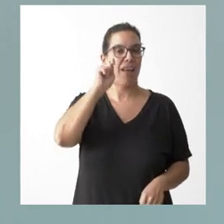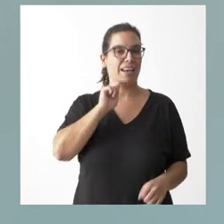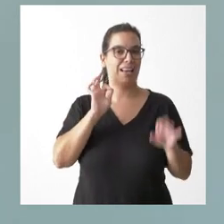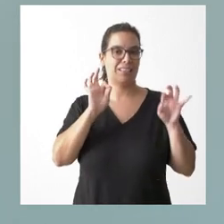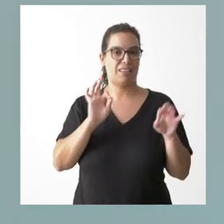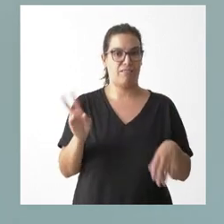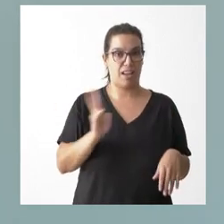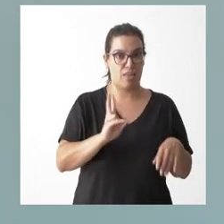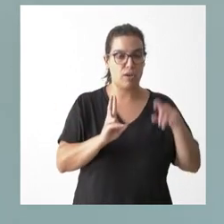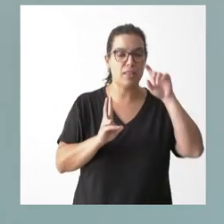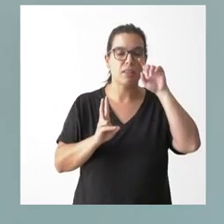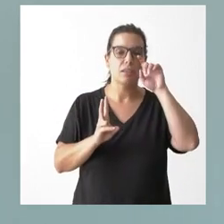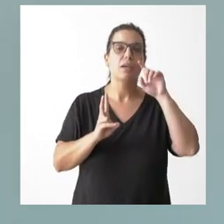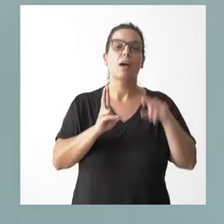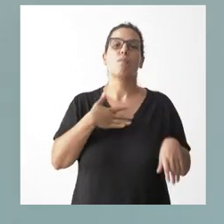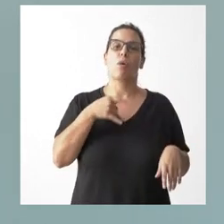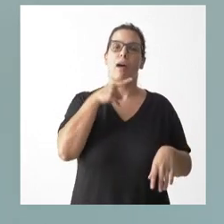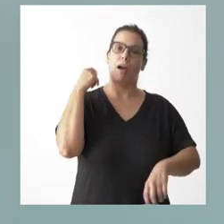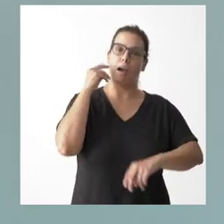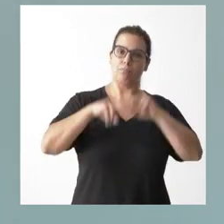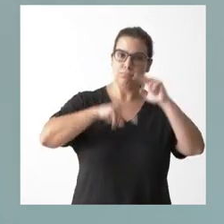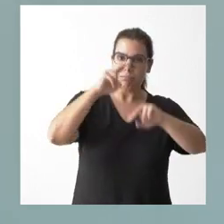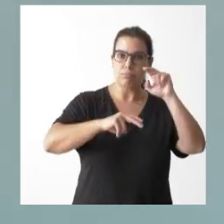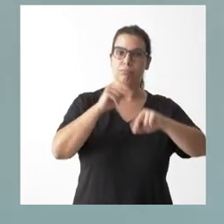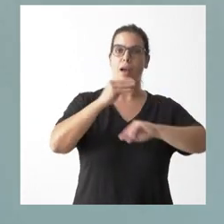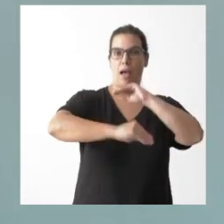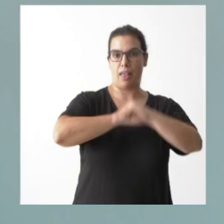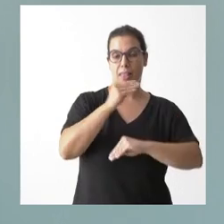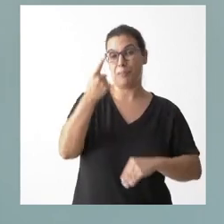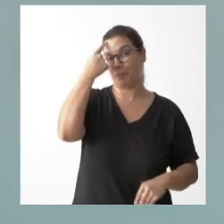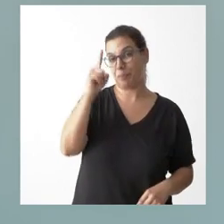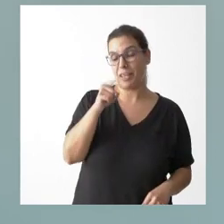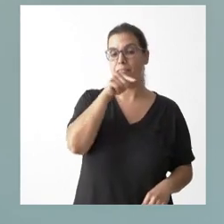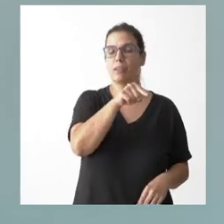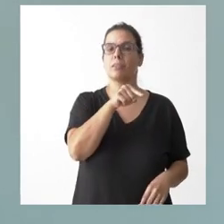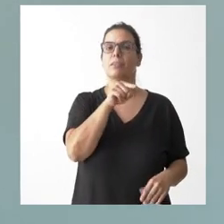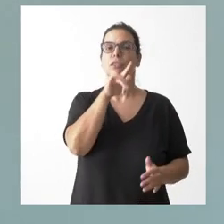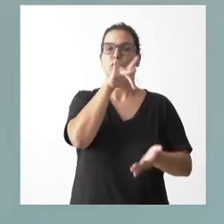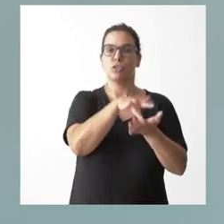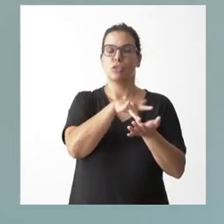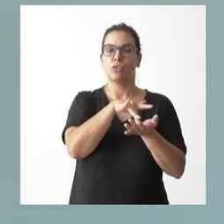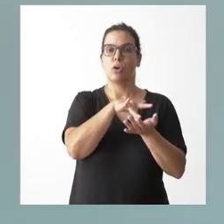Valladolid y que nos va a permitir la realización del mismo. Saben ustedes que se procedió a la